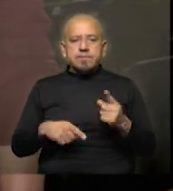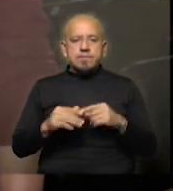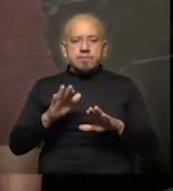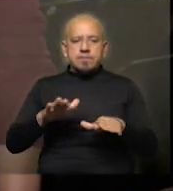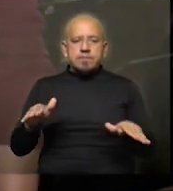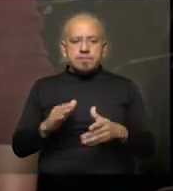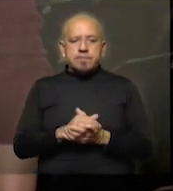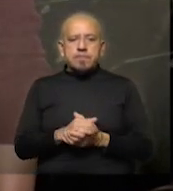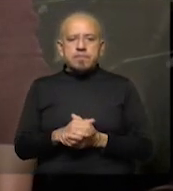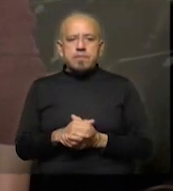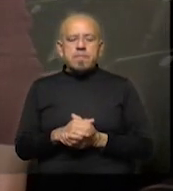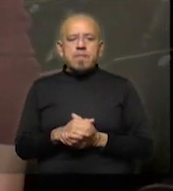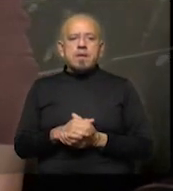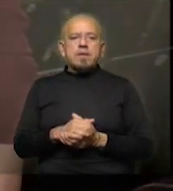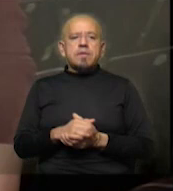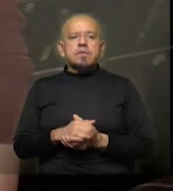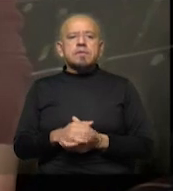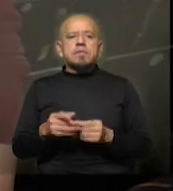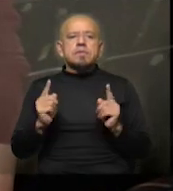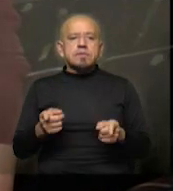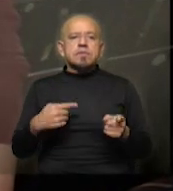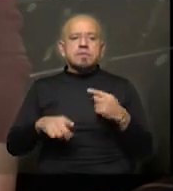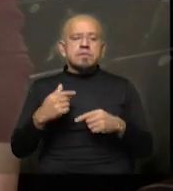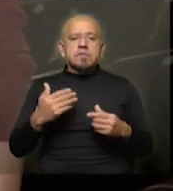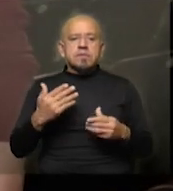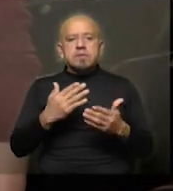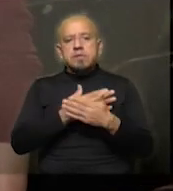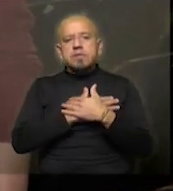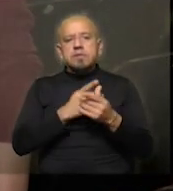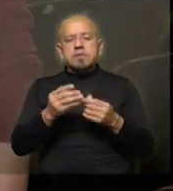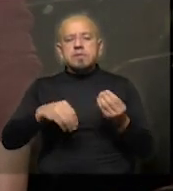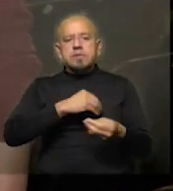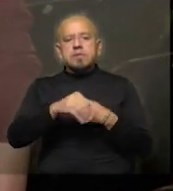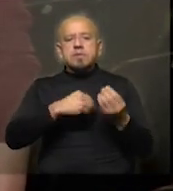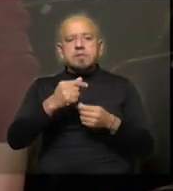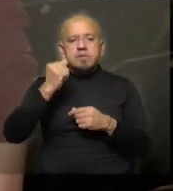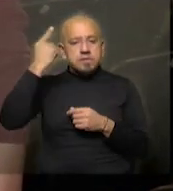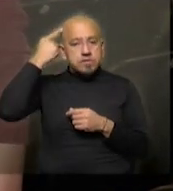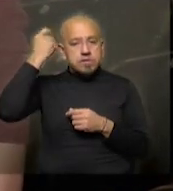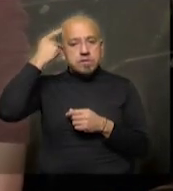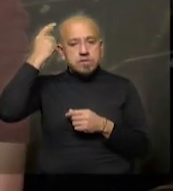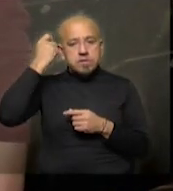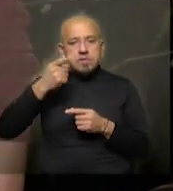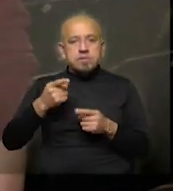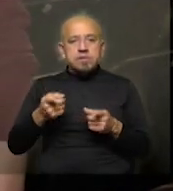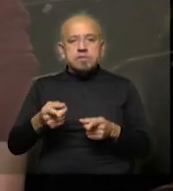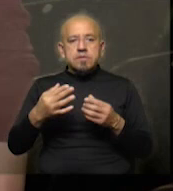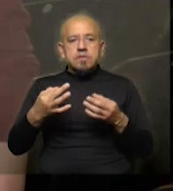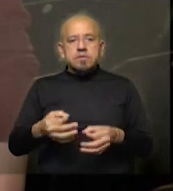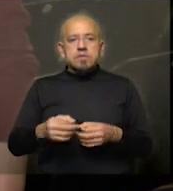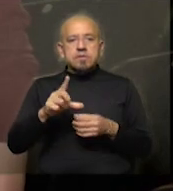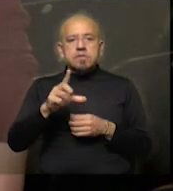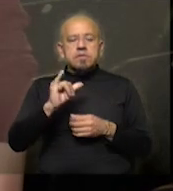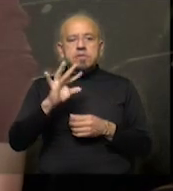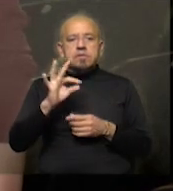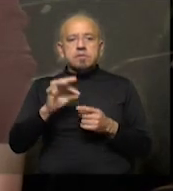niñas me quiero tomar un segundo también para extender el saludo y el abrazo a la a la familia de Danilo astor y especialmente danilito que es un un